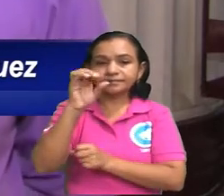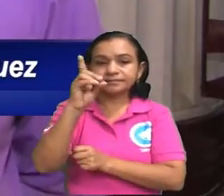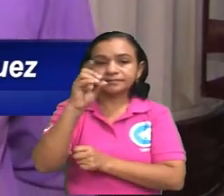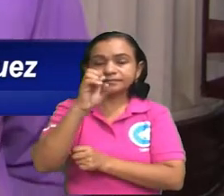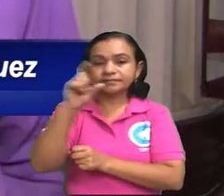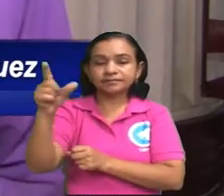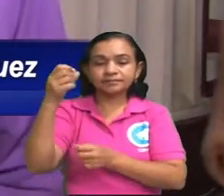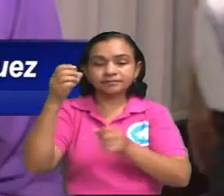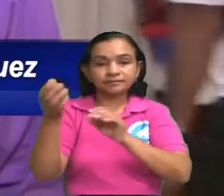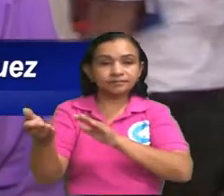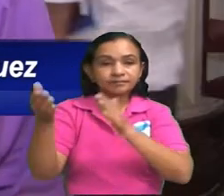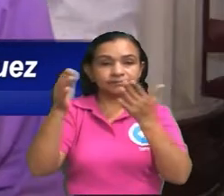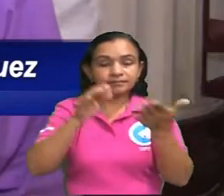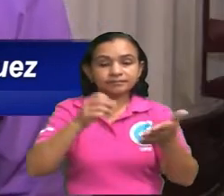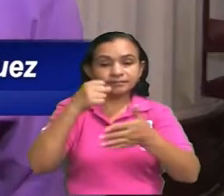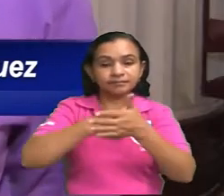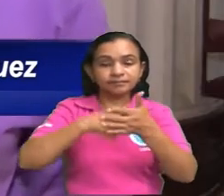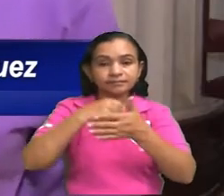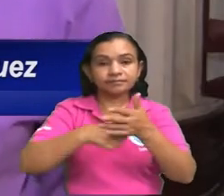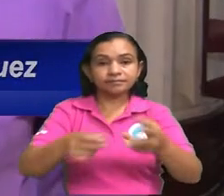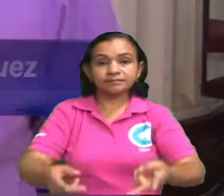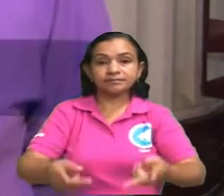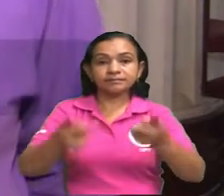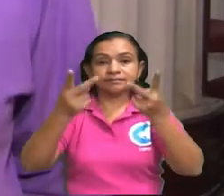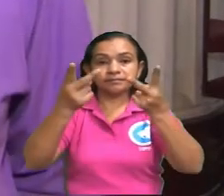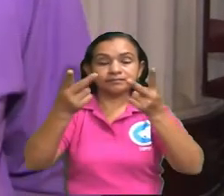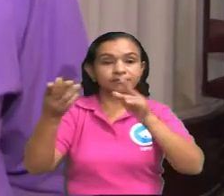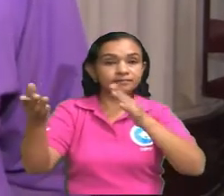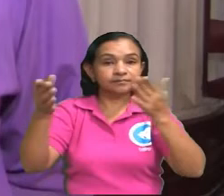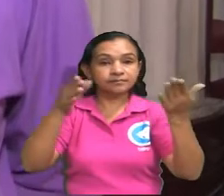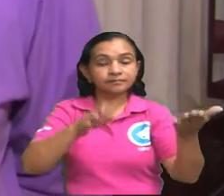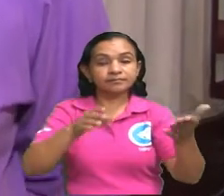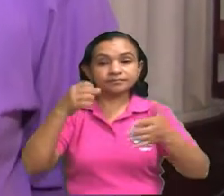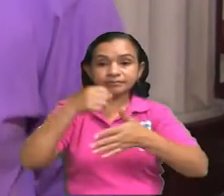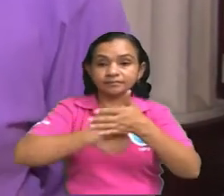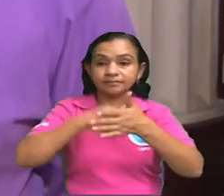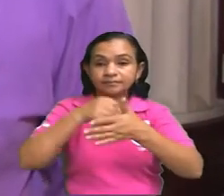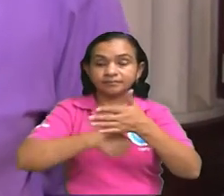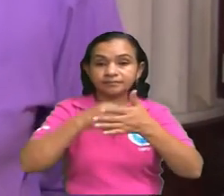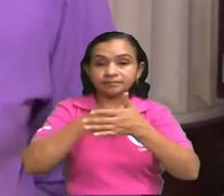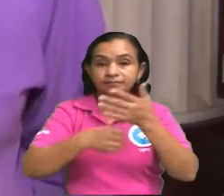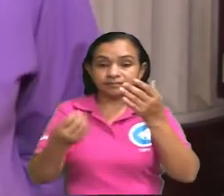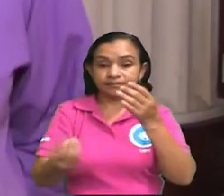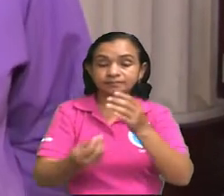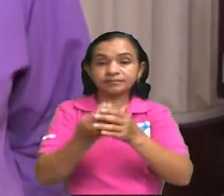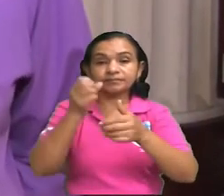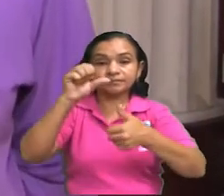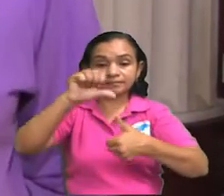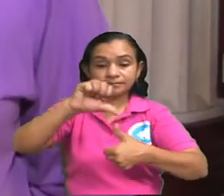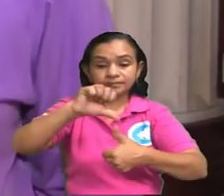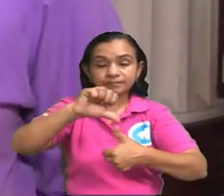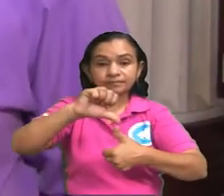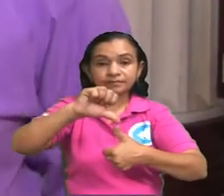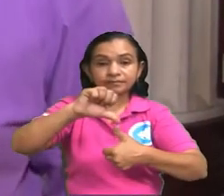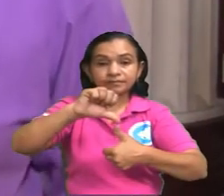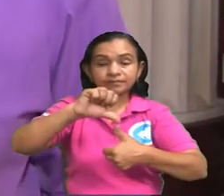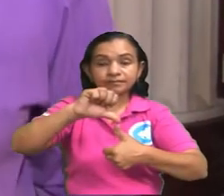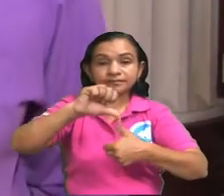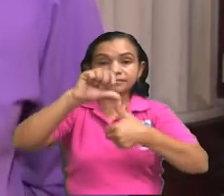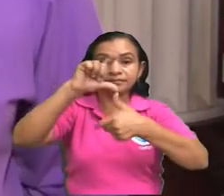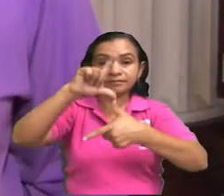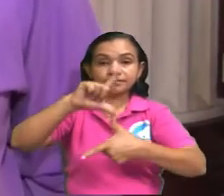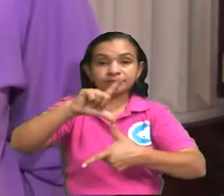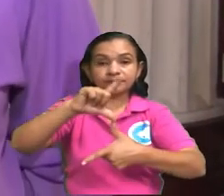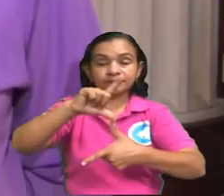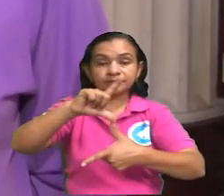luchando hasta los últimos días de su vida en la lucha por la integración centroamericana, por la integración